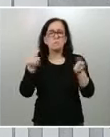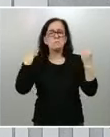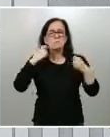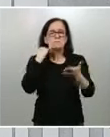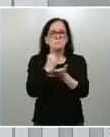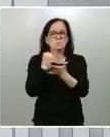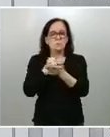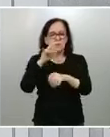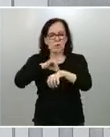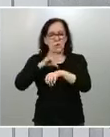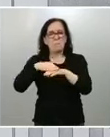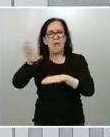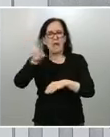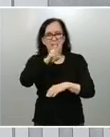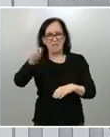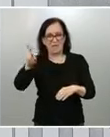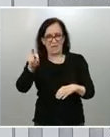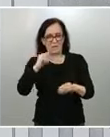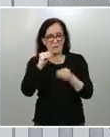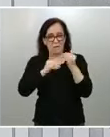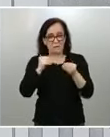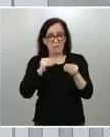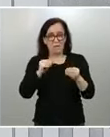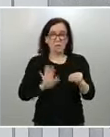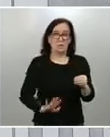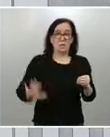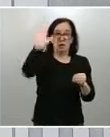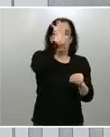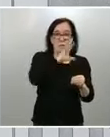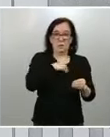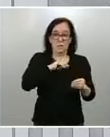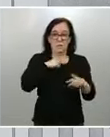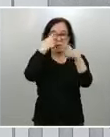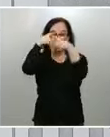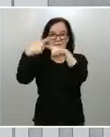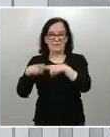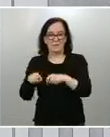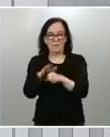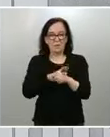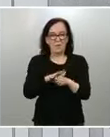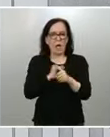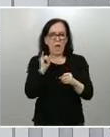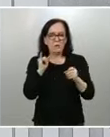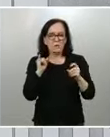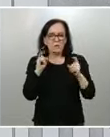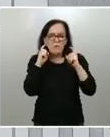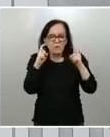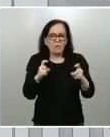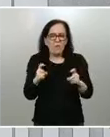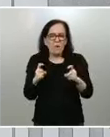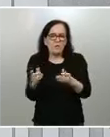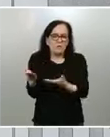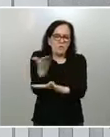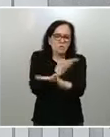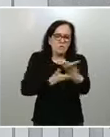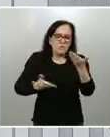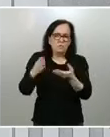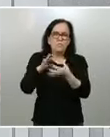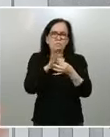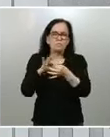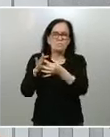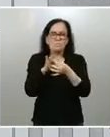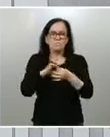que se están realizando en el conjunto del territorio español en distintos ámbitos pero hay un esfuerzo coordinado con el ministerio de ciencia innovación muy